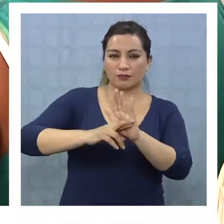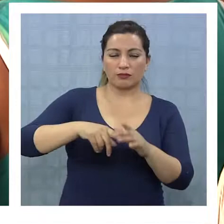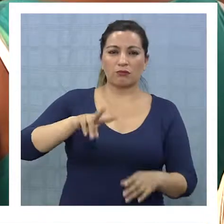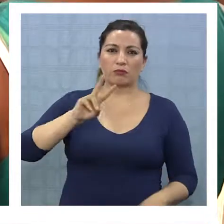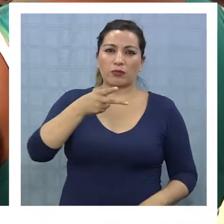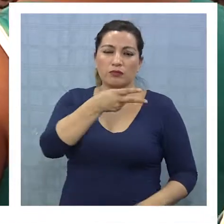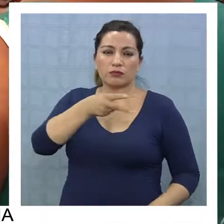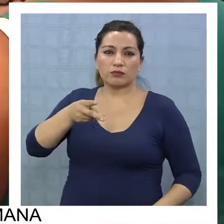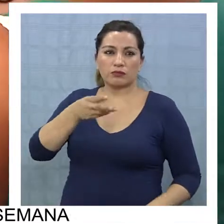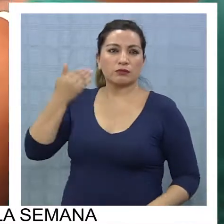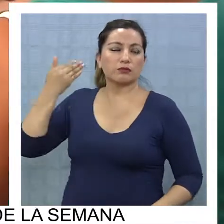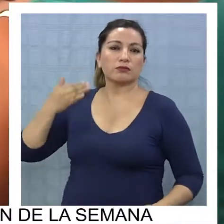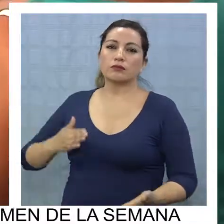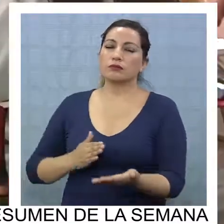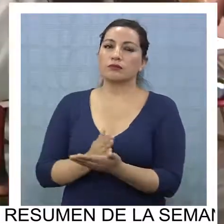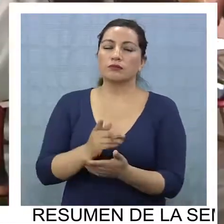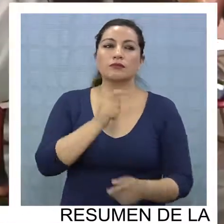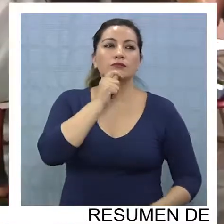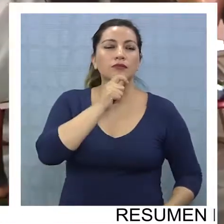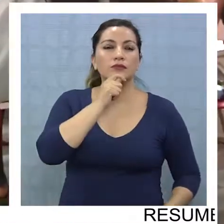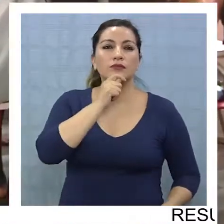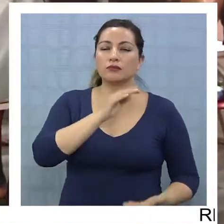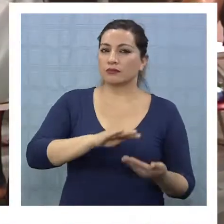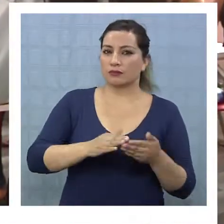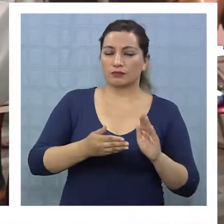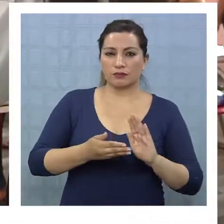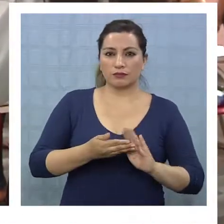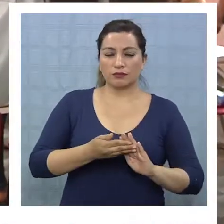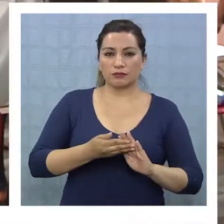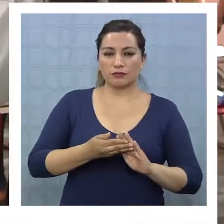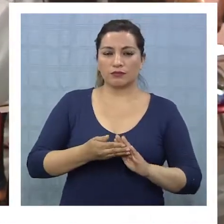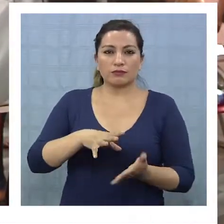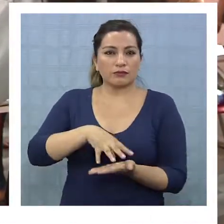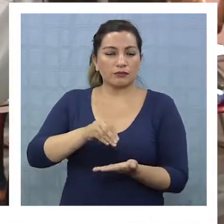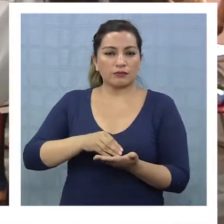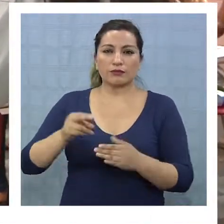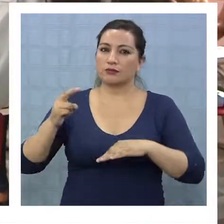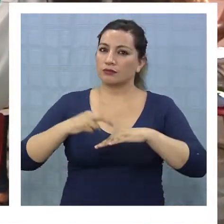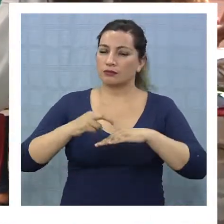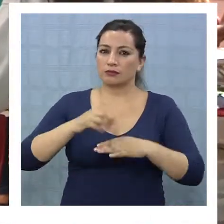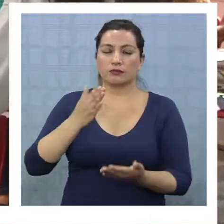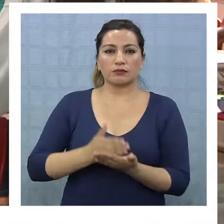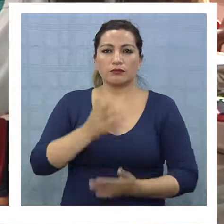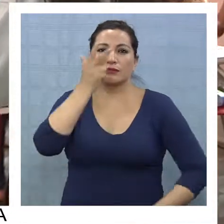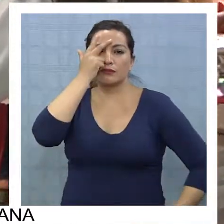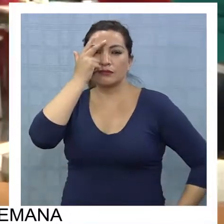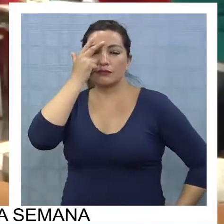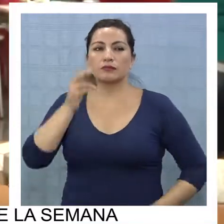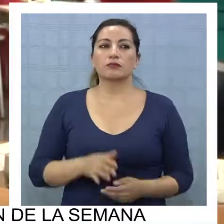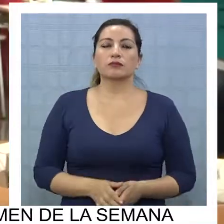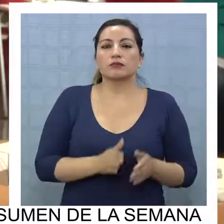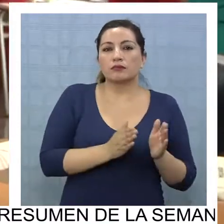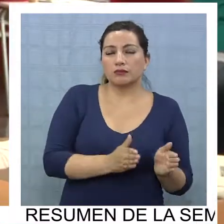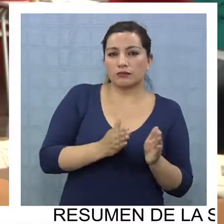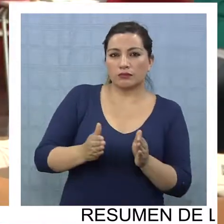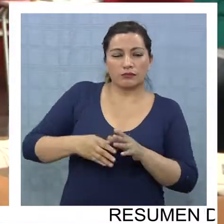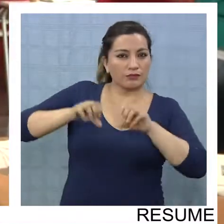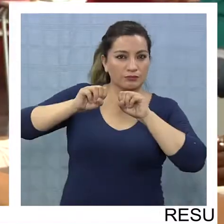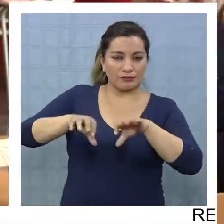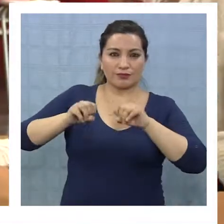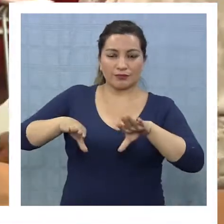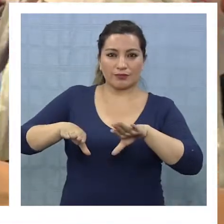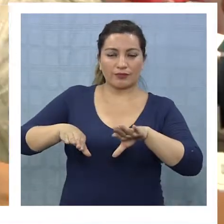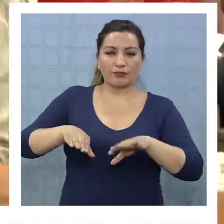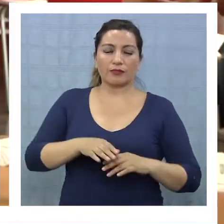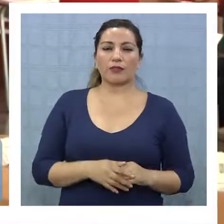lleva dos semanas de talleres para mujeres de comunidades de las regiones de Ica y Parinacota hasta Coquimbo. Es un proceso de formación